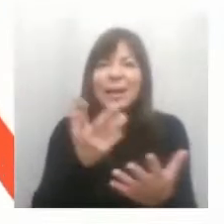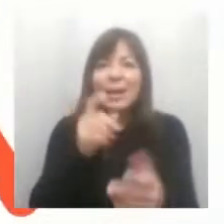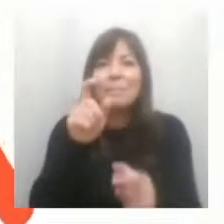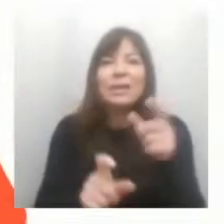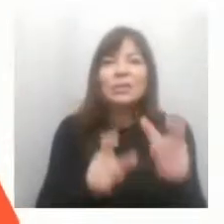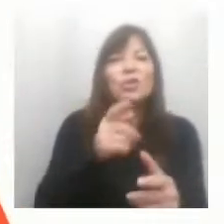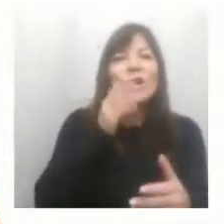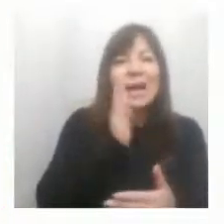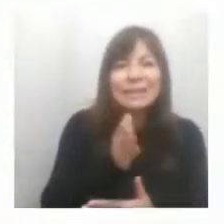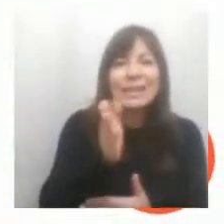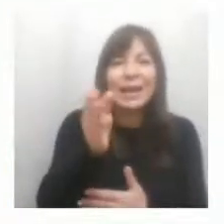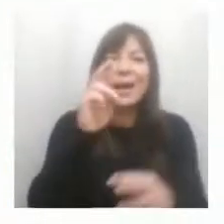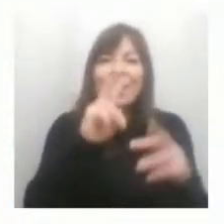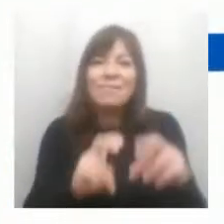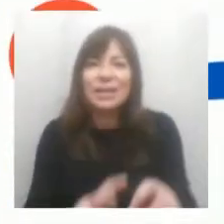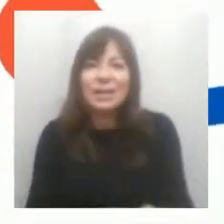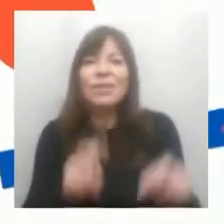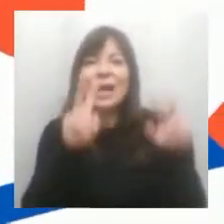una temática en particular.